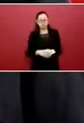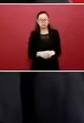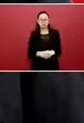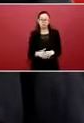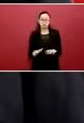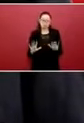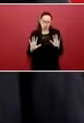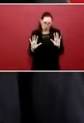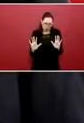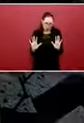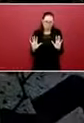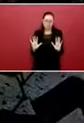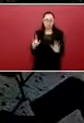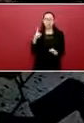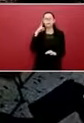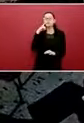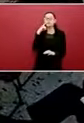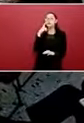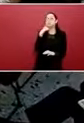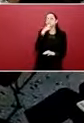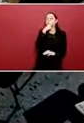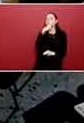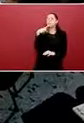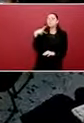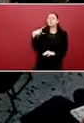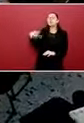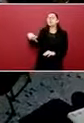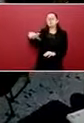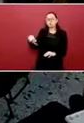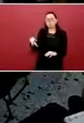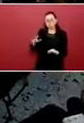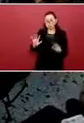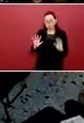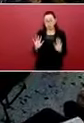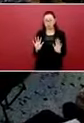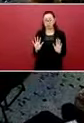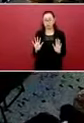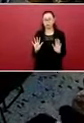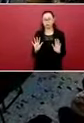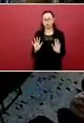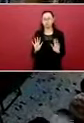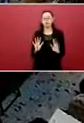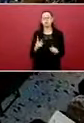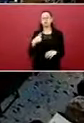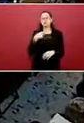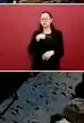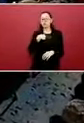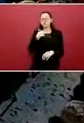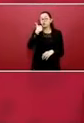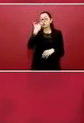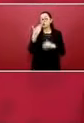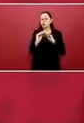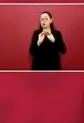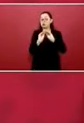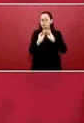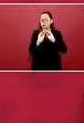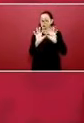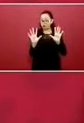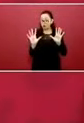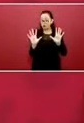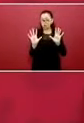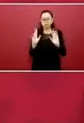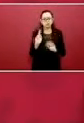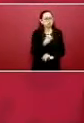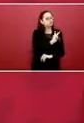eso es voluntario y yo aclaro de que tienen